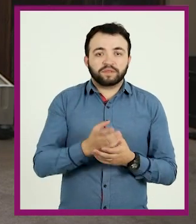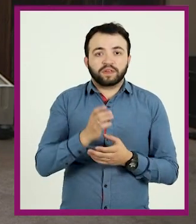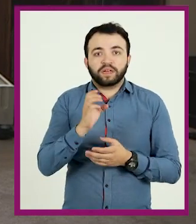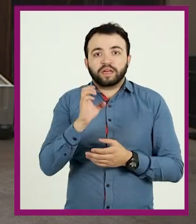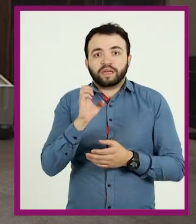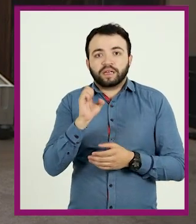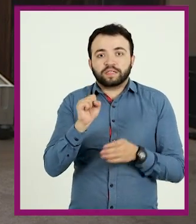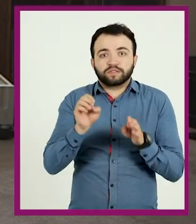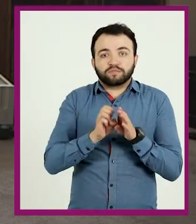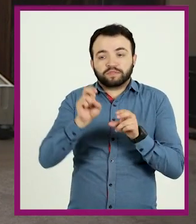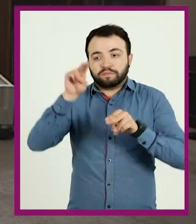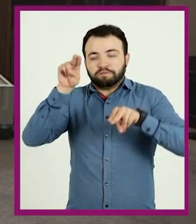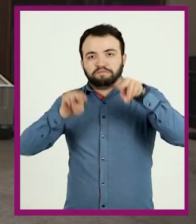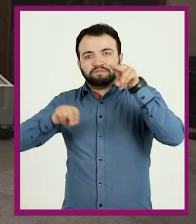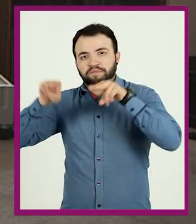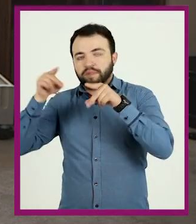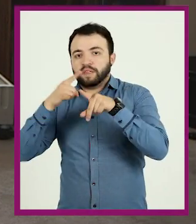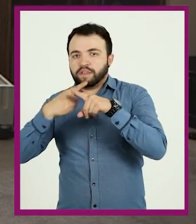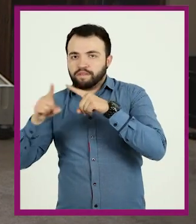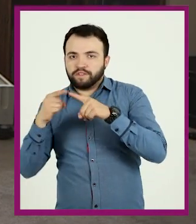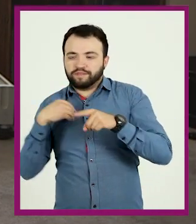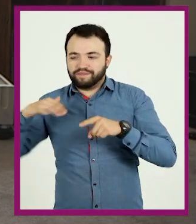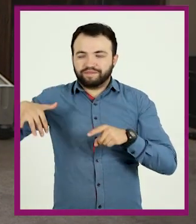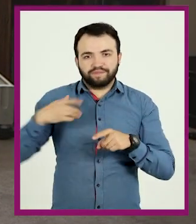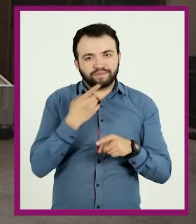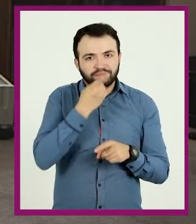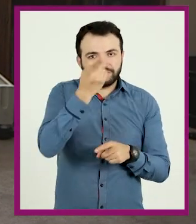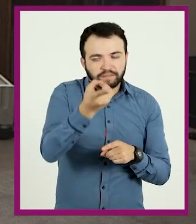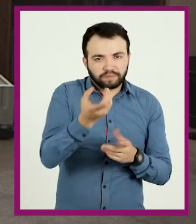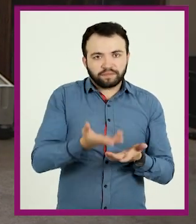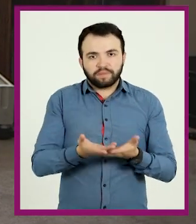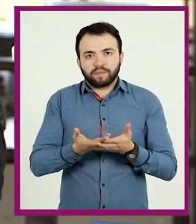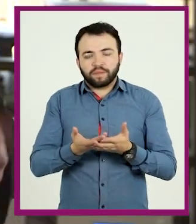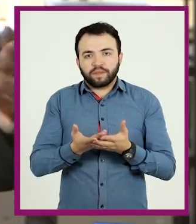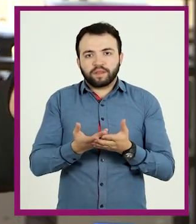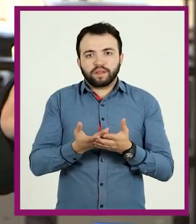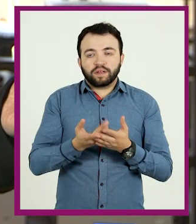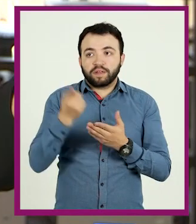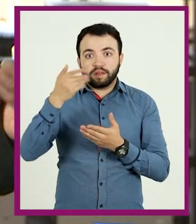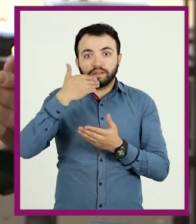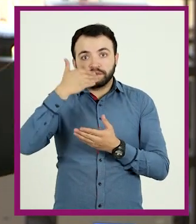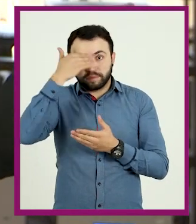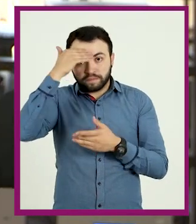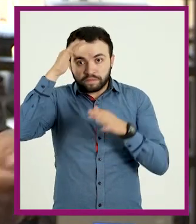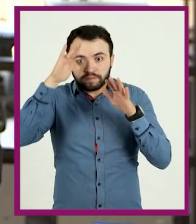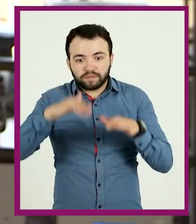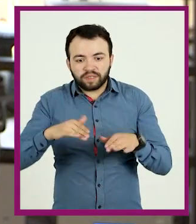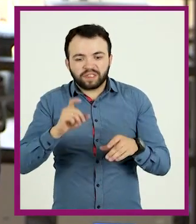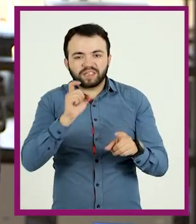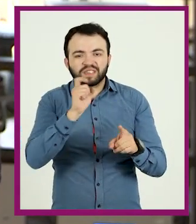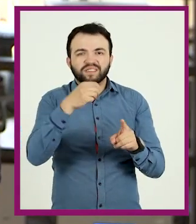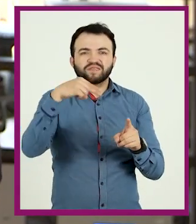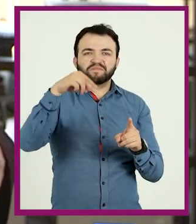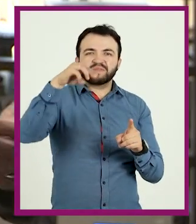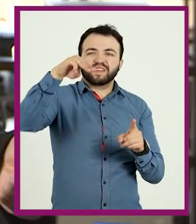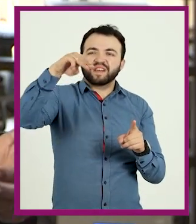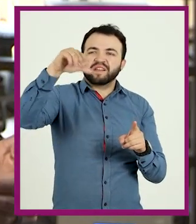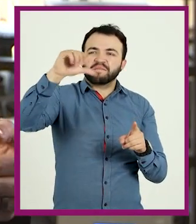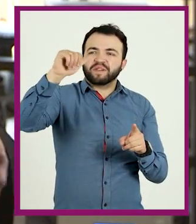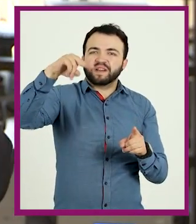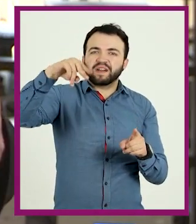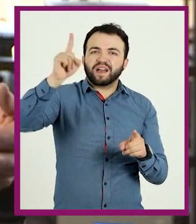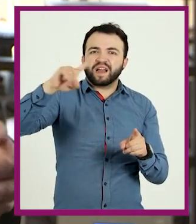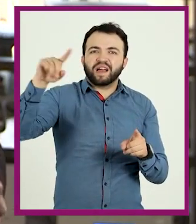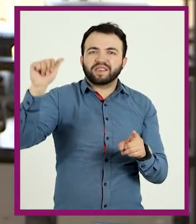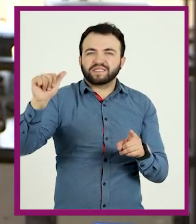que no es por una serie de tonalidades como las escalas que conocemos, ¿no? En Medio Oriente le conocen como